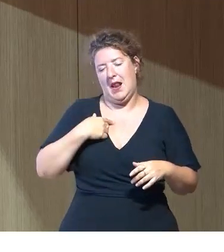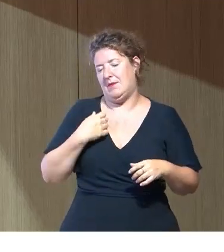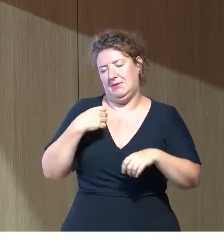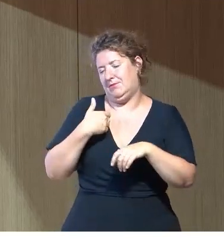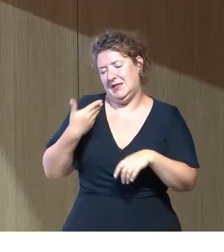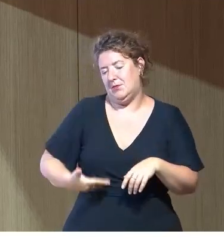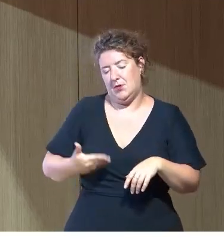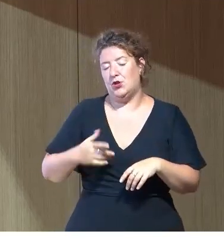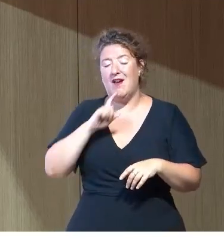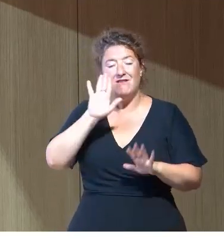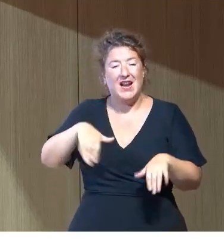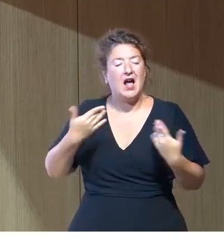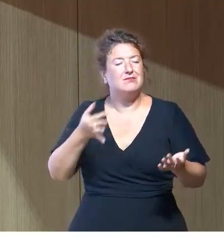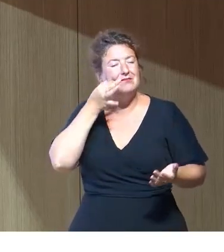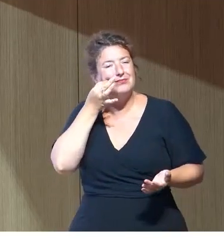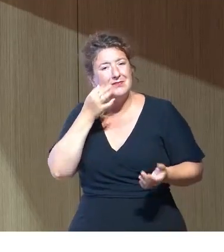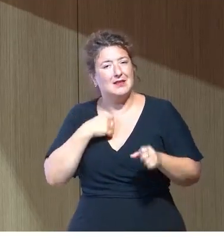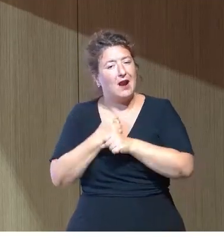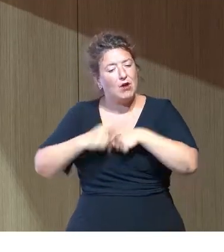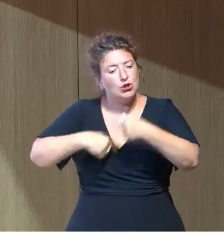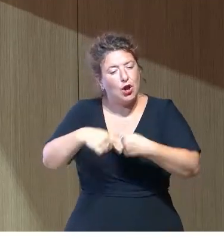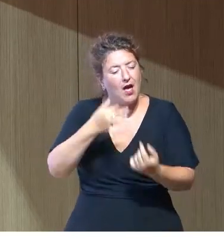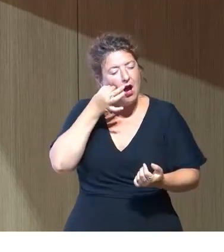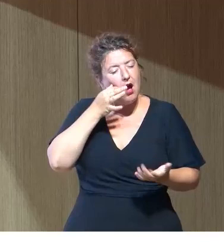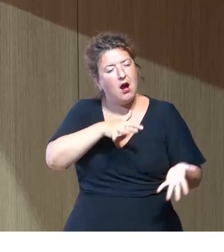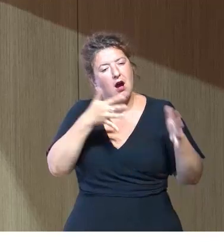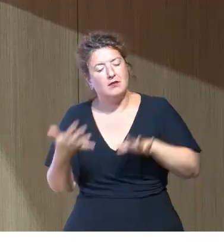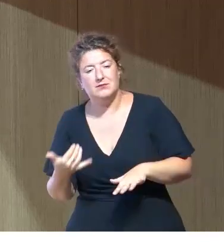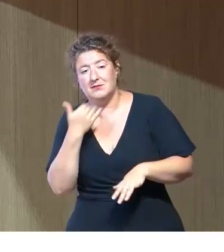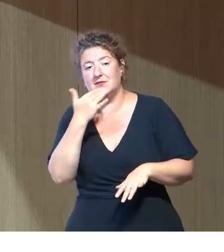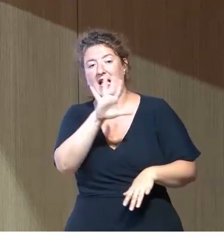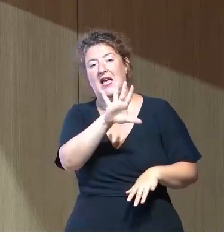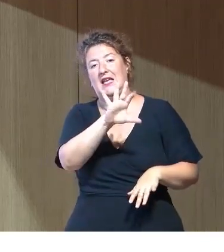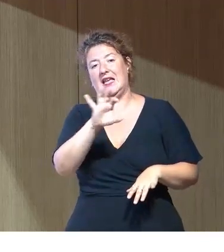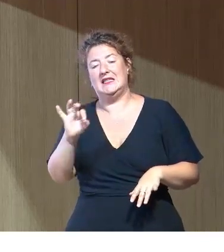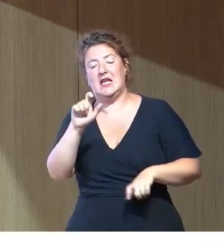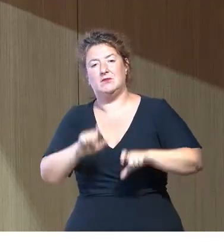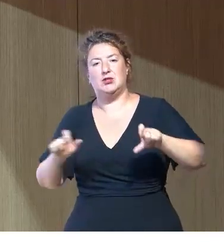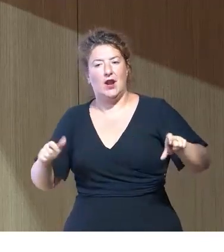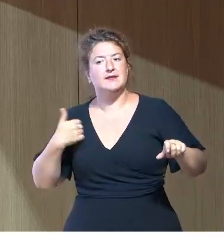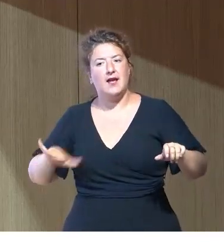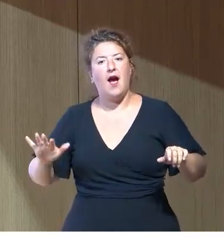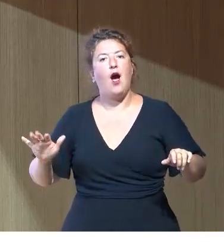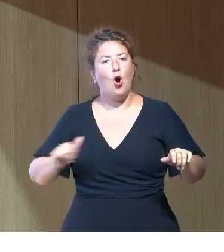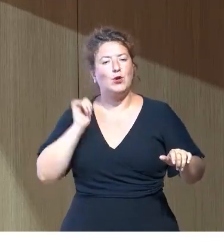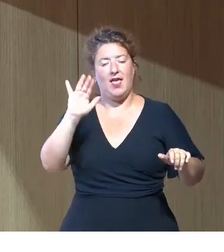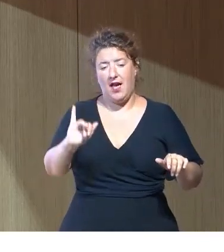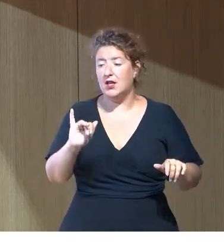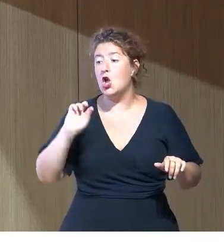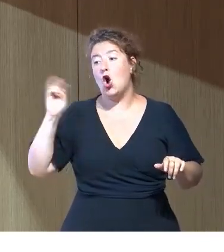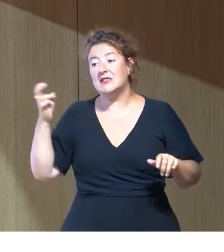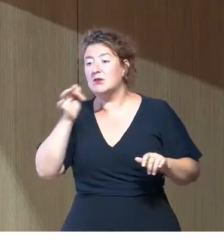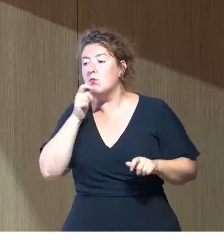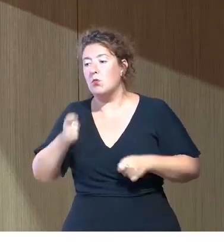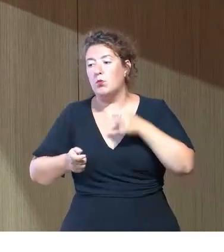y que eso se traduce como decíamos antes en más de 500 personas que tienen oportunidades y de otras que las están